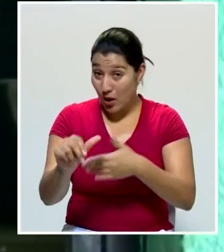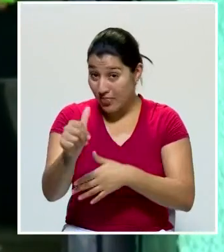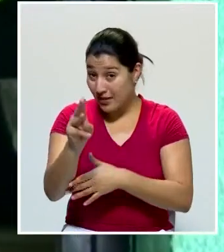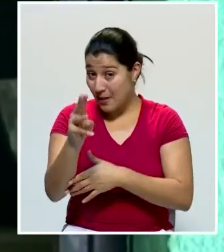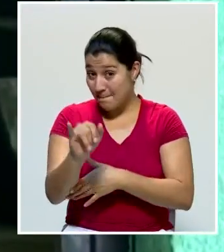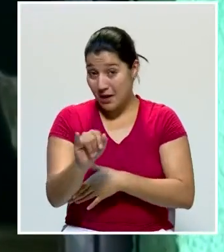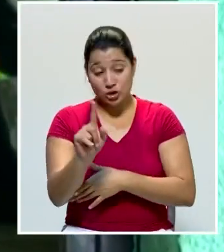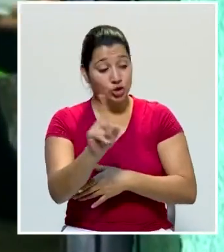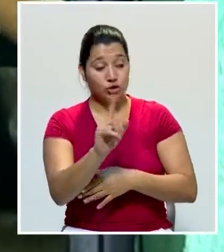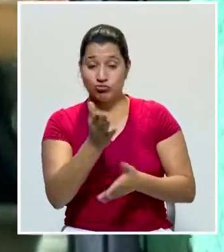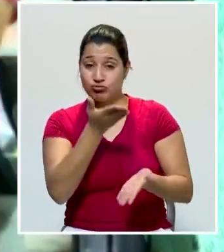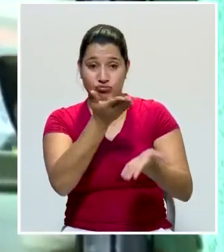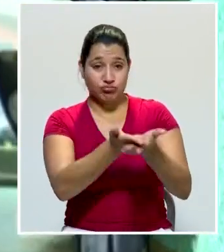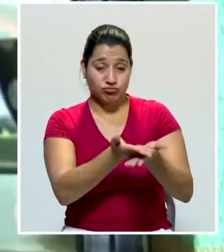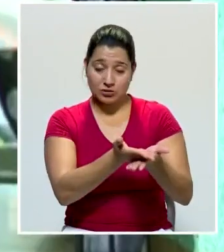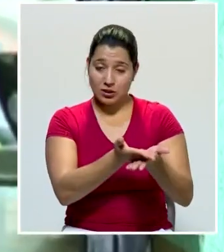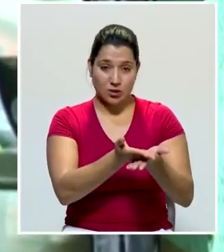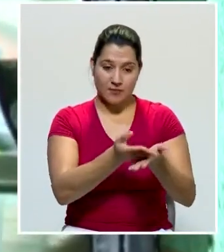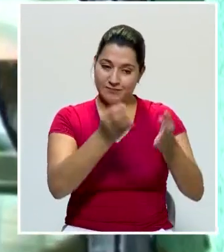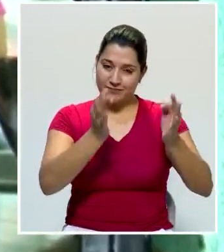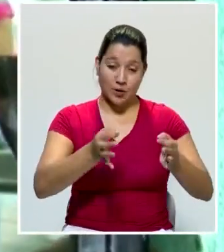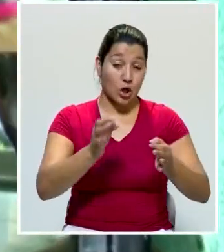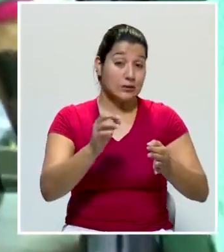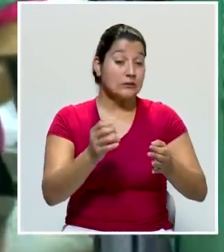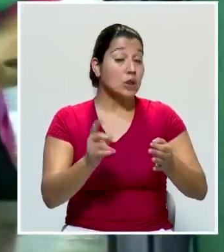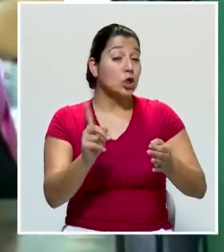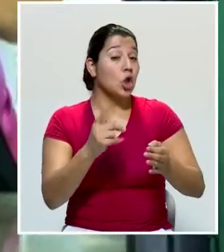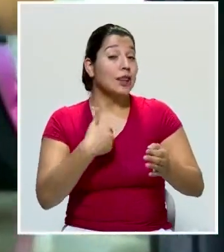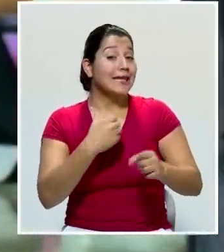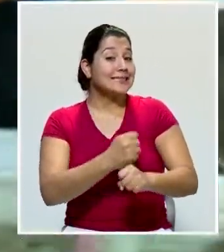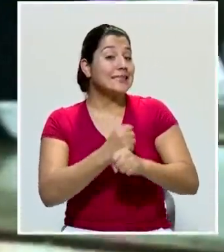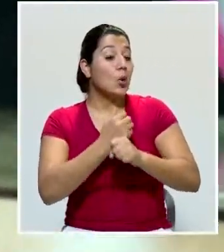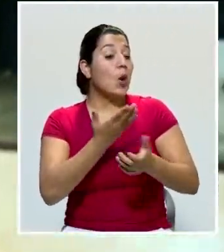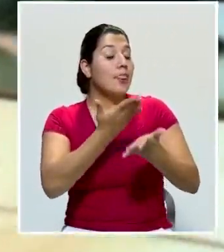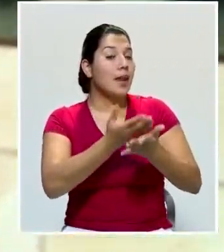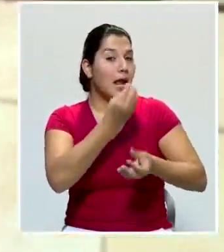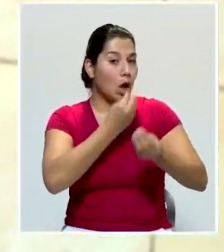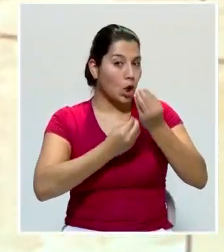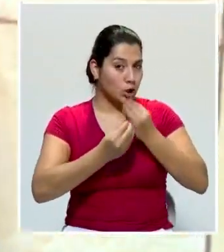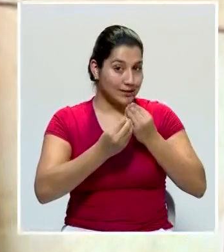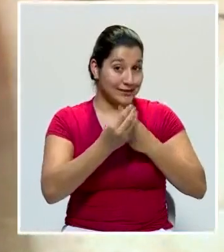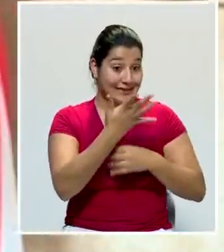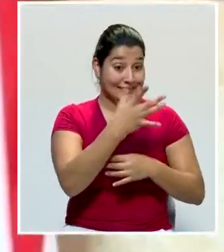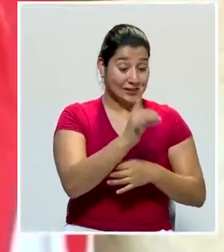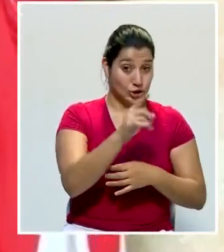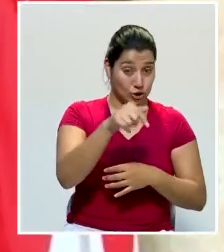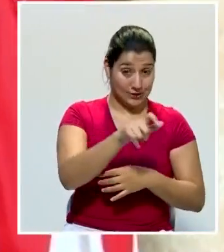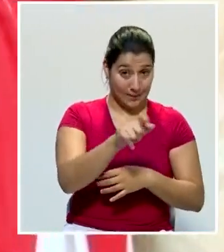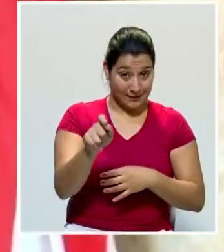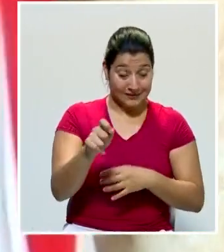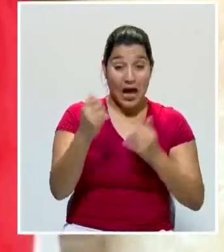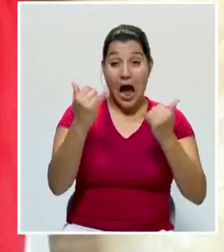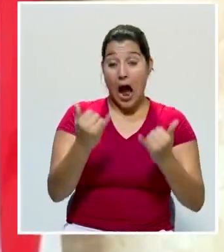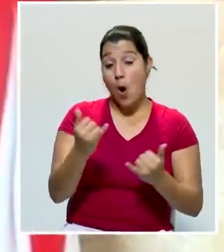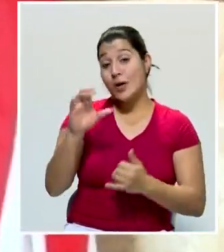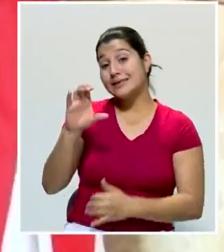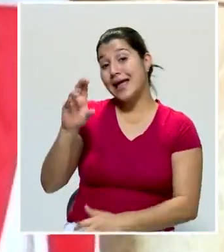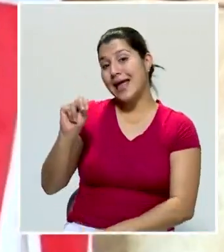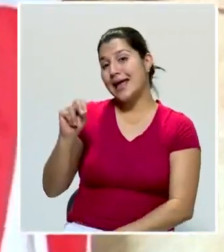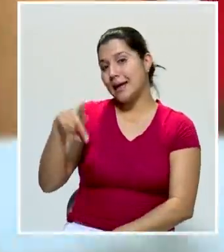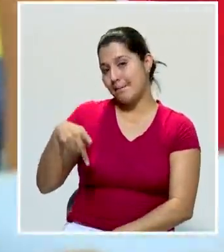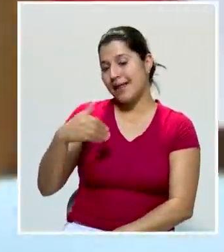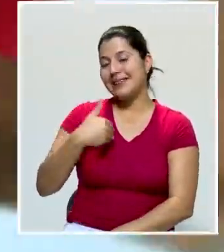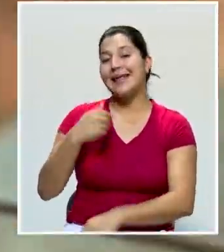del 18 al 22 de este mes. Entre tanto, los proveedores del CNP tienen un plazo hasta